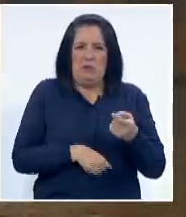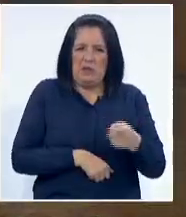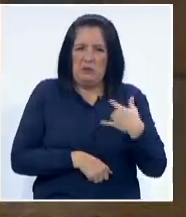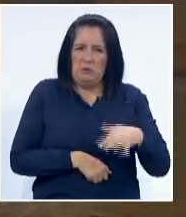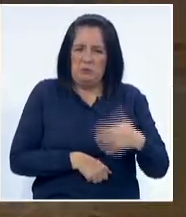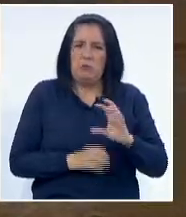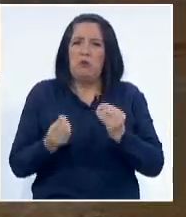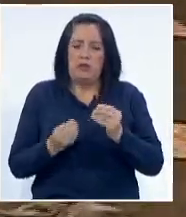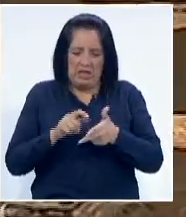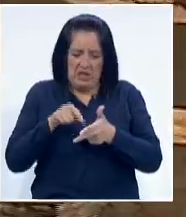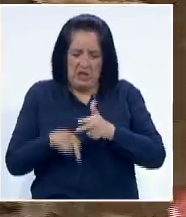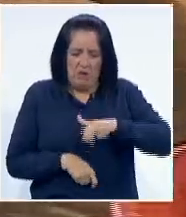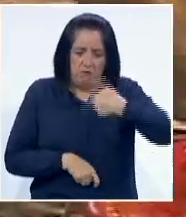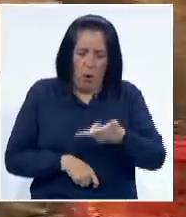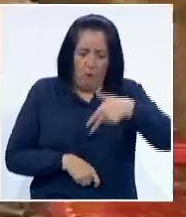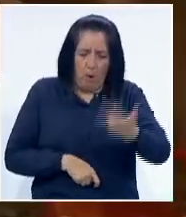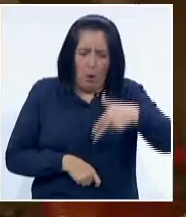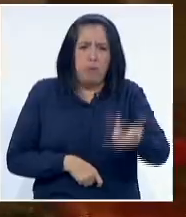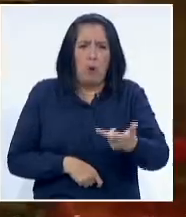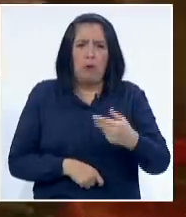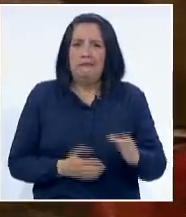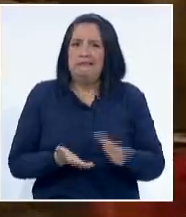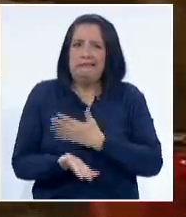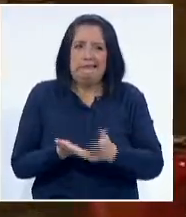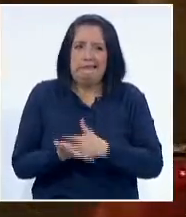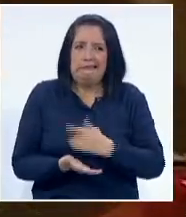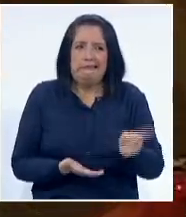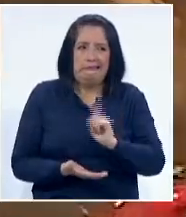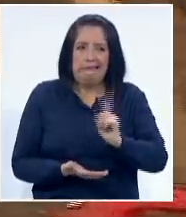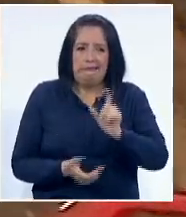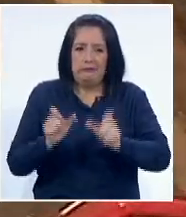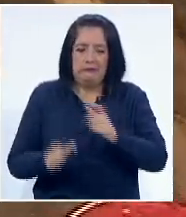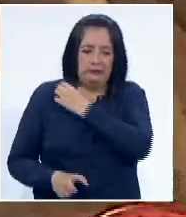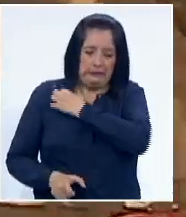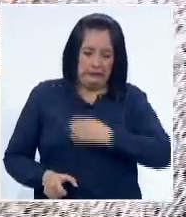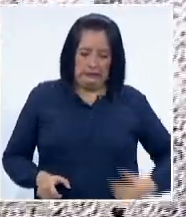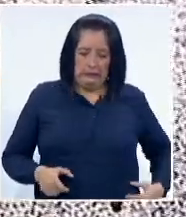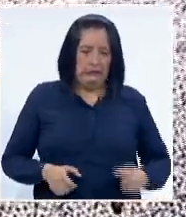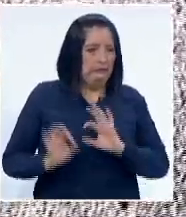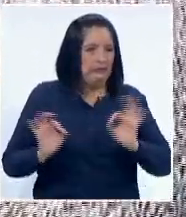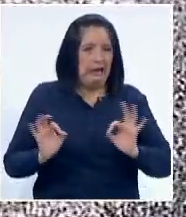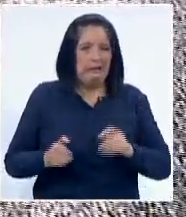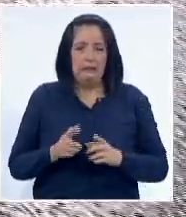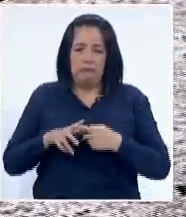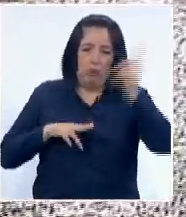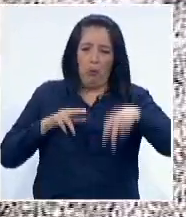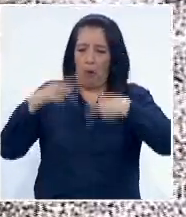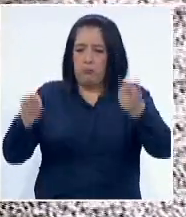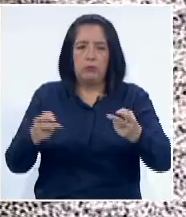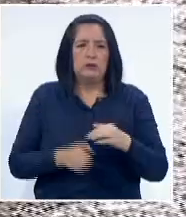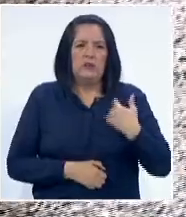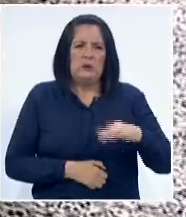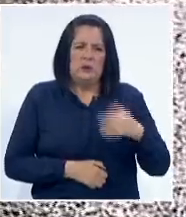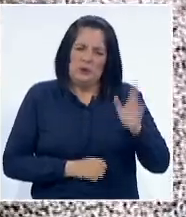dio varias vueltas de campana. No llevaban el cinturón de seguridad y salieron disparados. Se presume que el vehículo ha